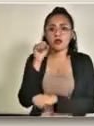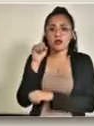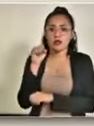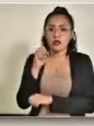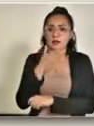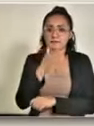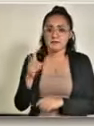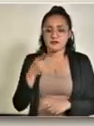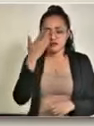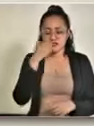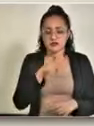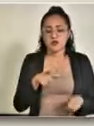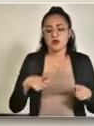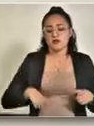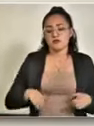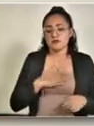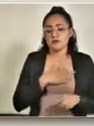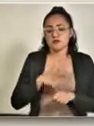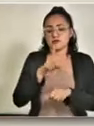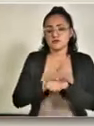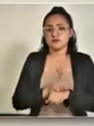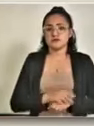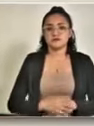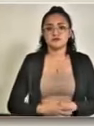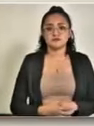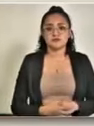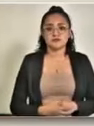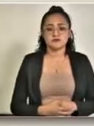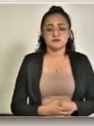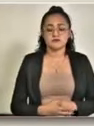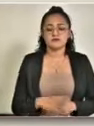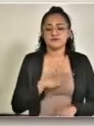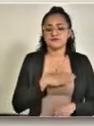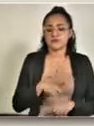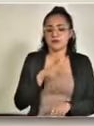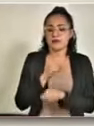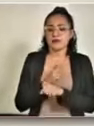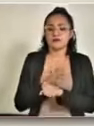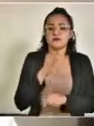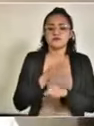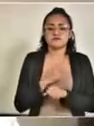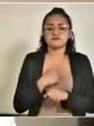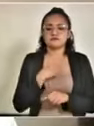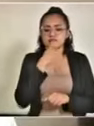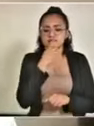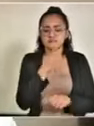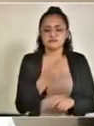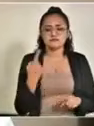Campesina. Gracias, gobernador. Buenos días. Bueno, primero decir que